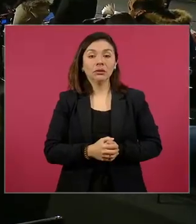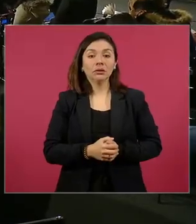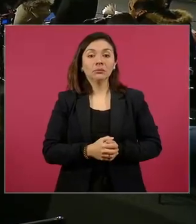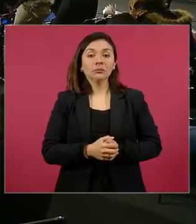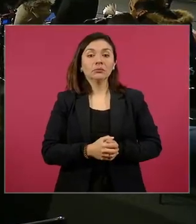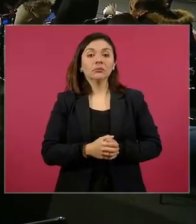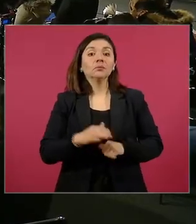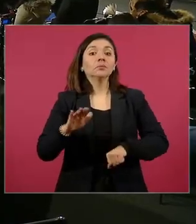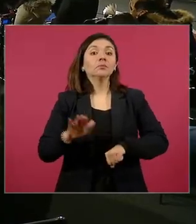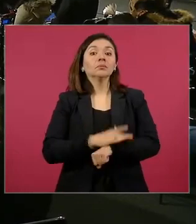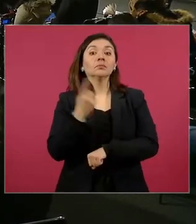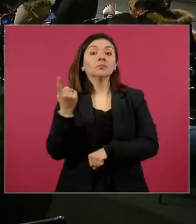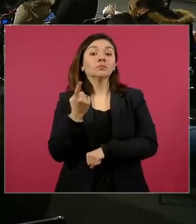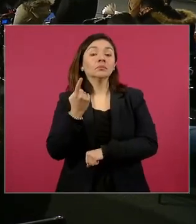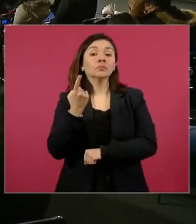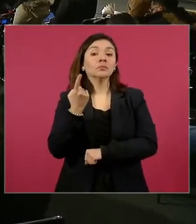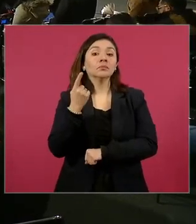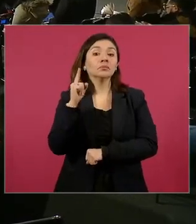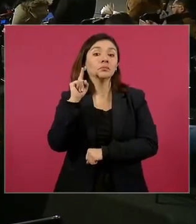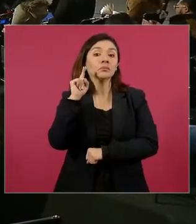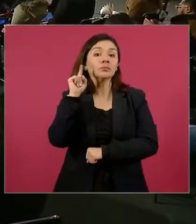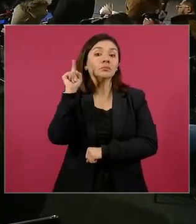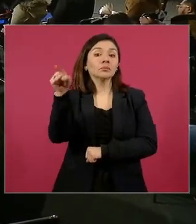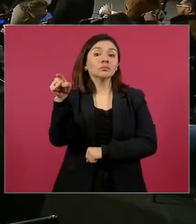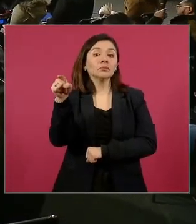porque el despliegue fue